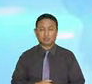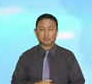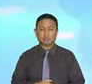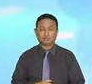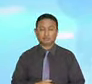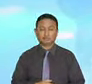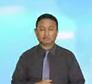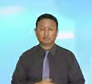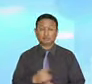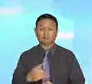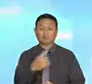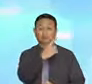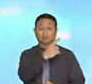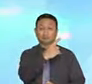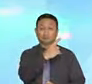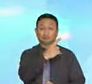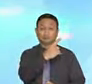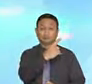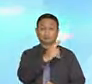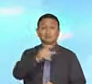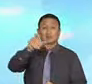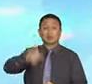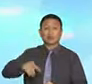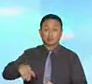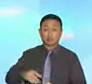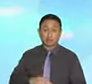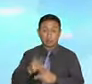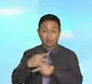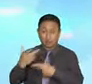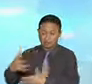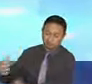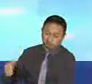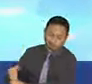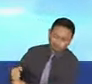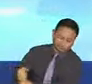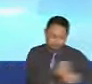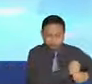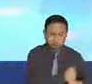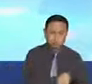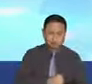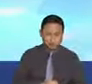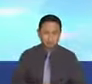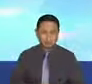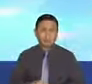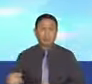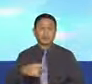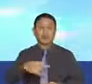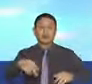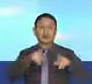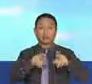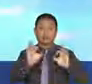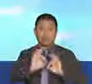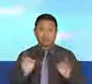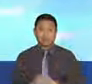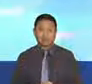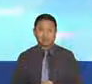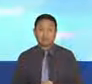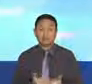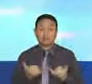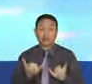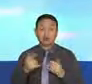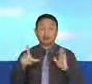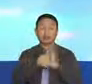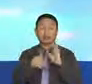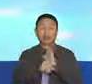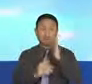escenas como estas en donde comerciantes son despojados de sus mercaderías por no estar regularizados en lo que se